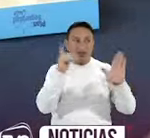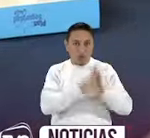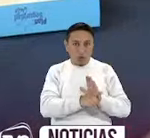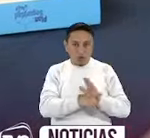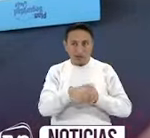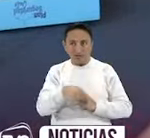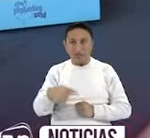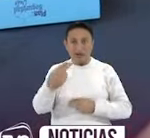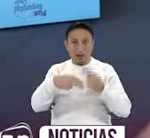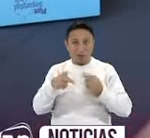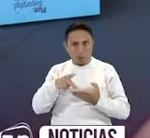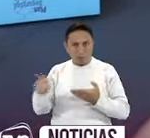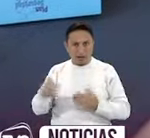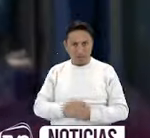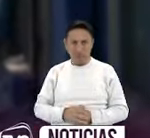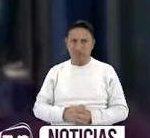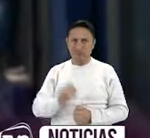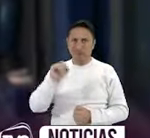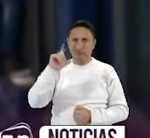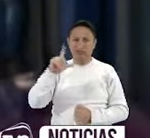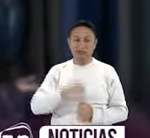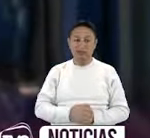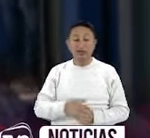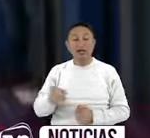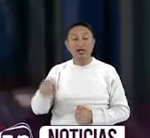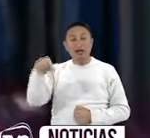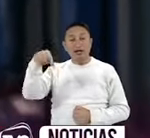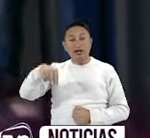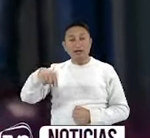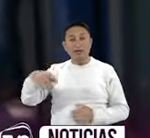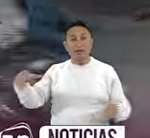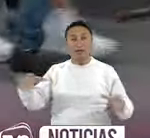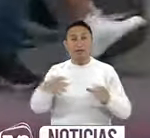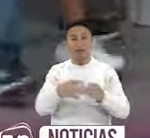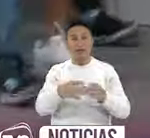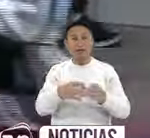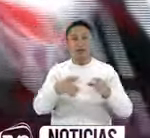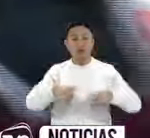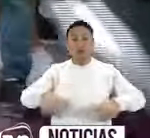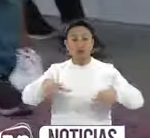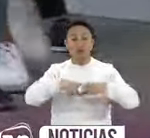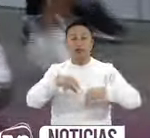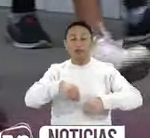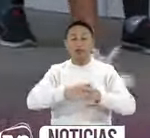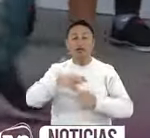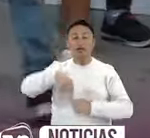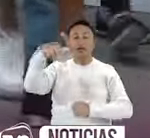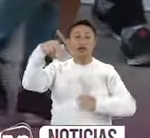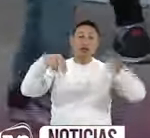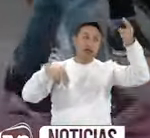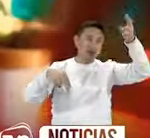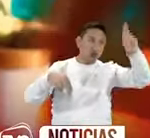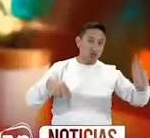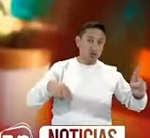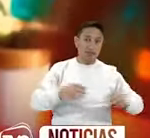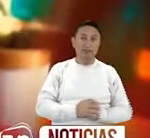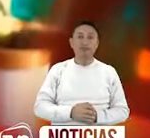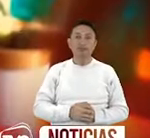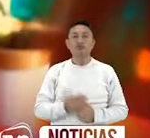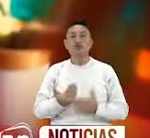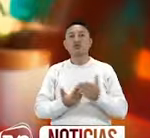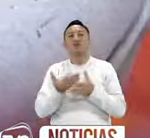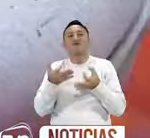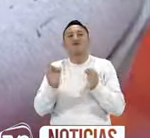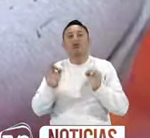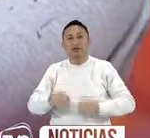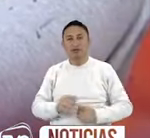por la policía revelan que este delito se concentra sobre todo en zonas económicas del norte y del sur de la ciudad. La nueva modalidad está relacionada